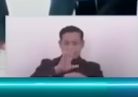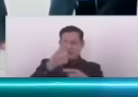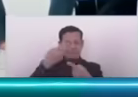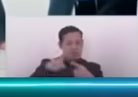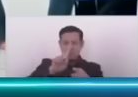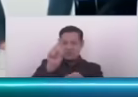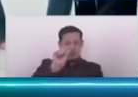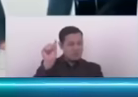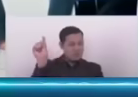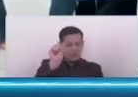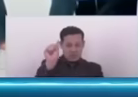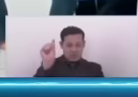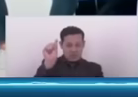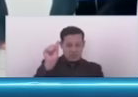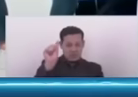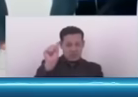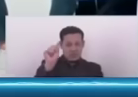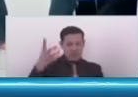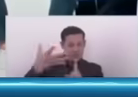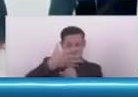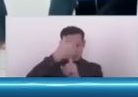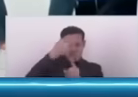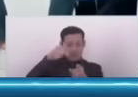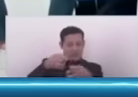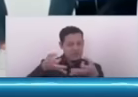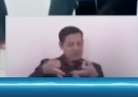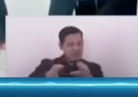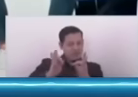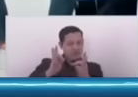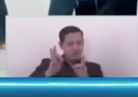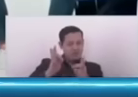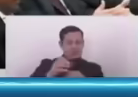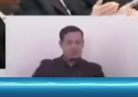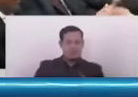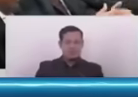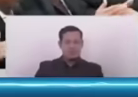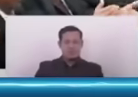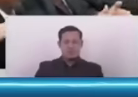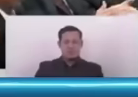vamos a permitir que nos ganen de esta manera